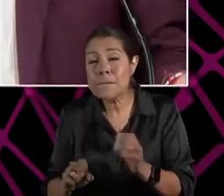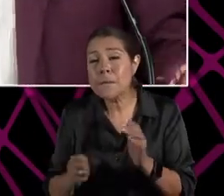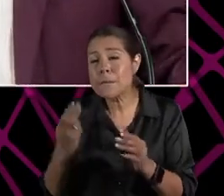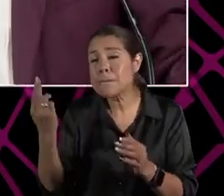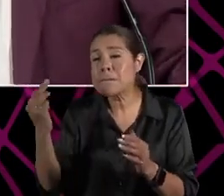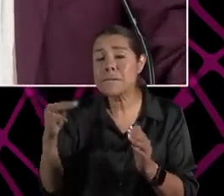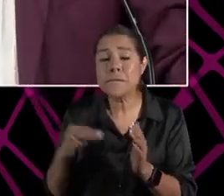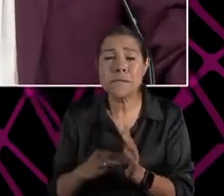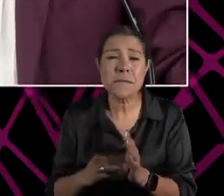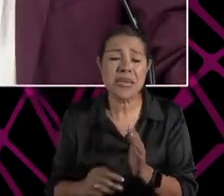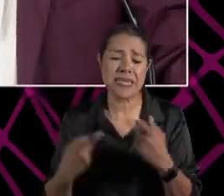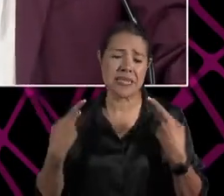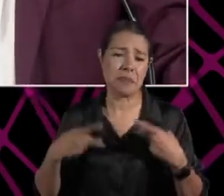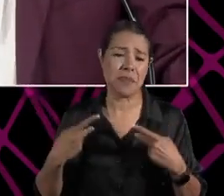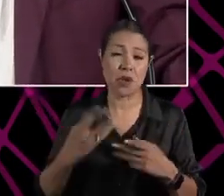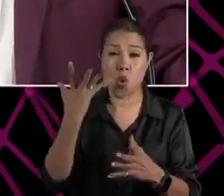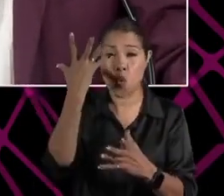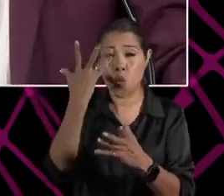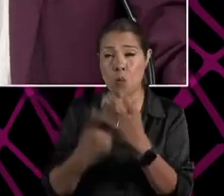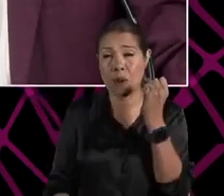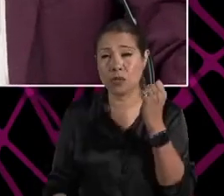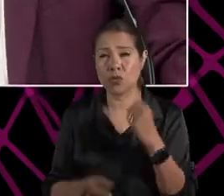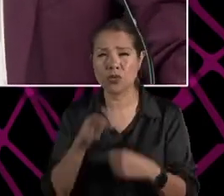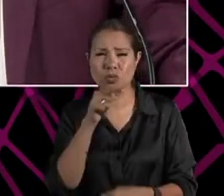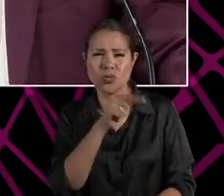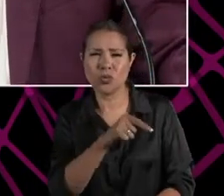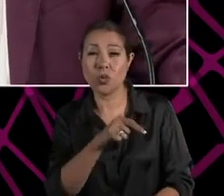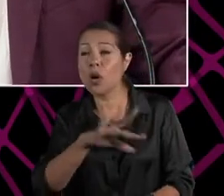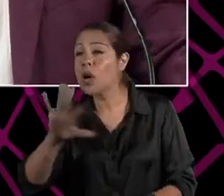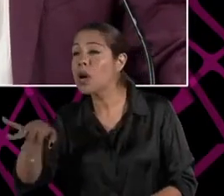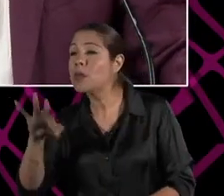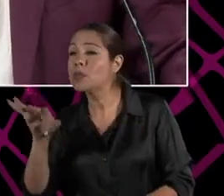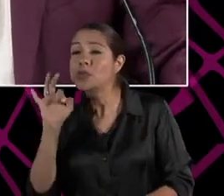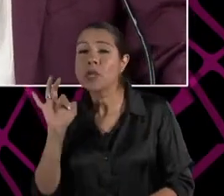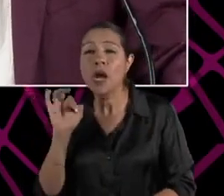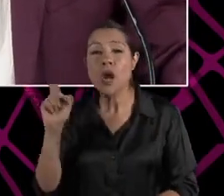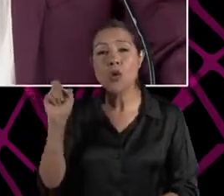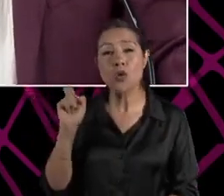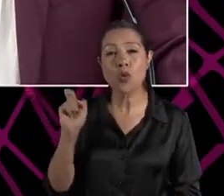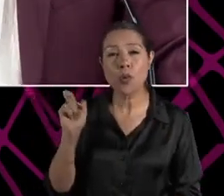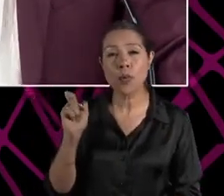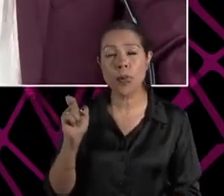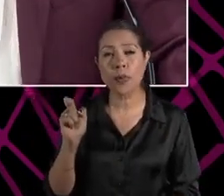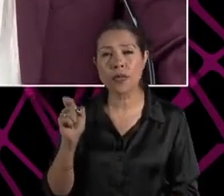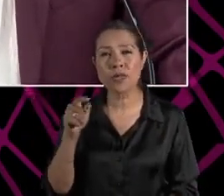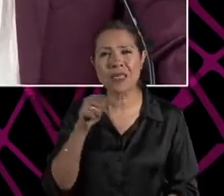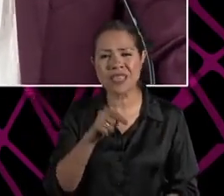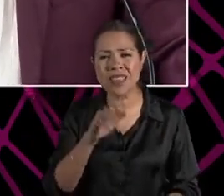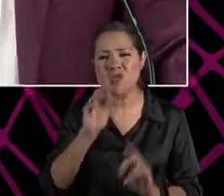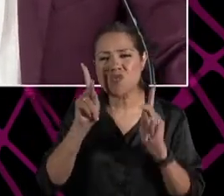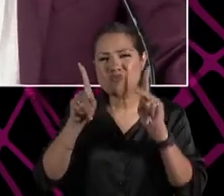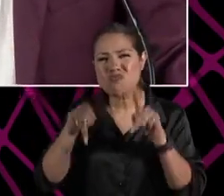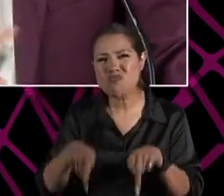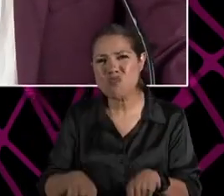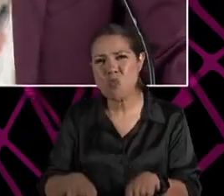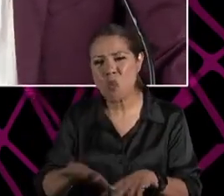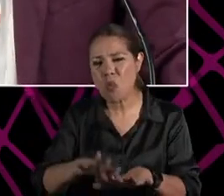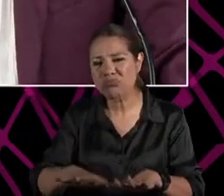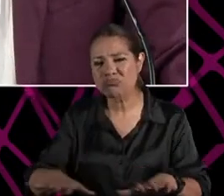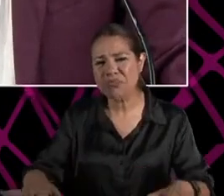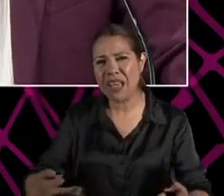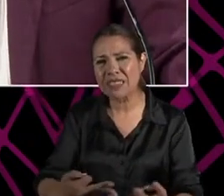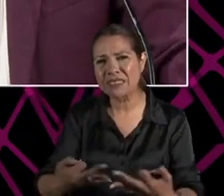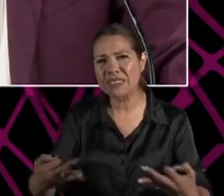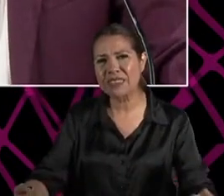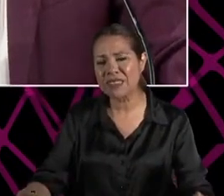miles de los que dizque tú se habían ido a buscar a la novia y que ahí están muertos, sepultados, no